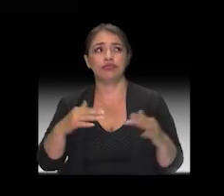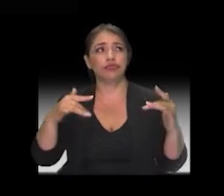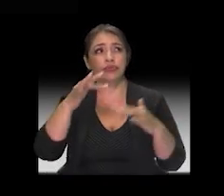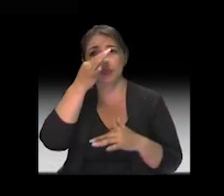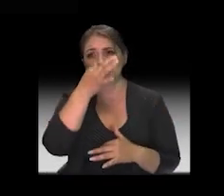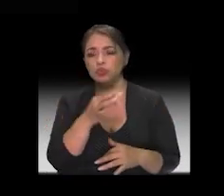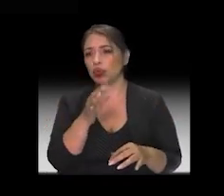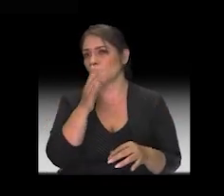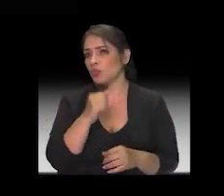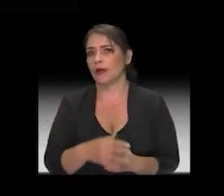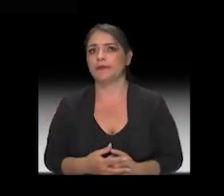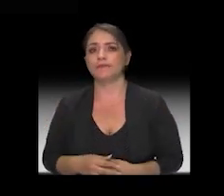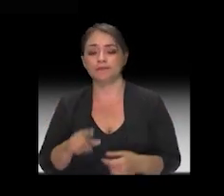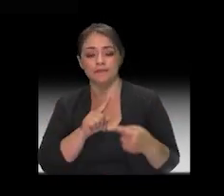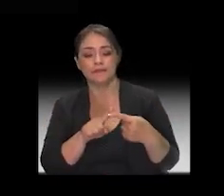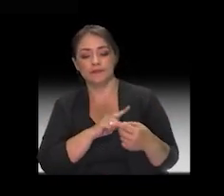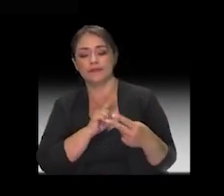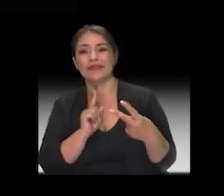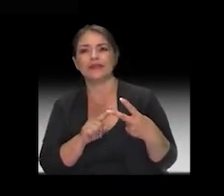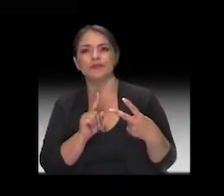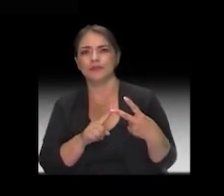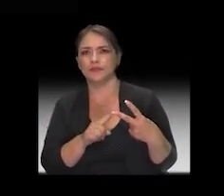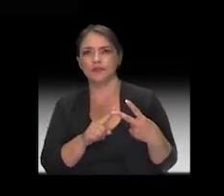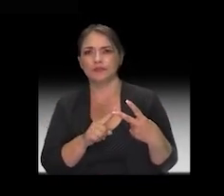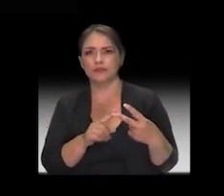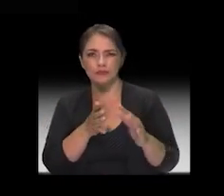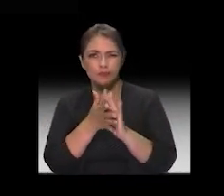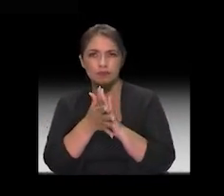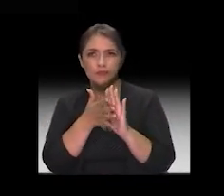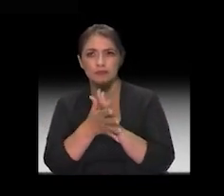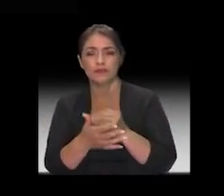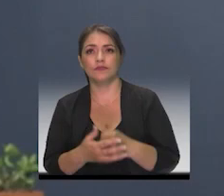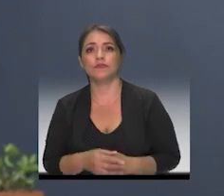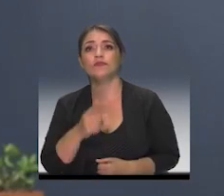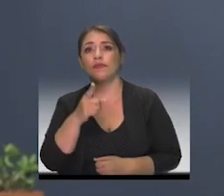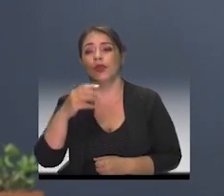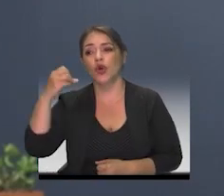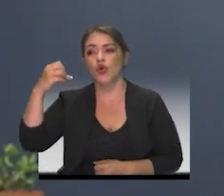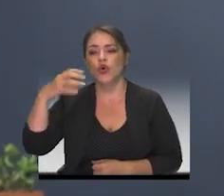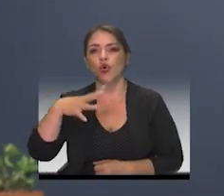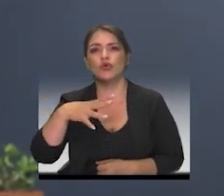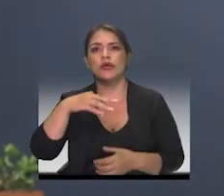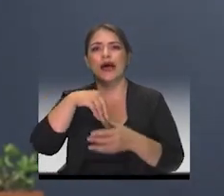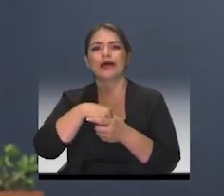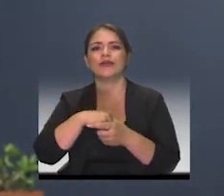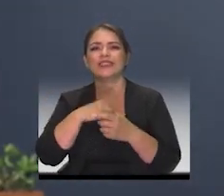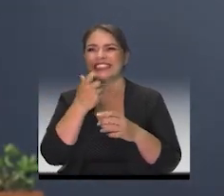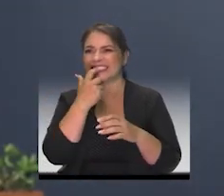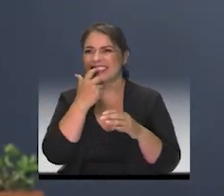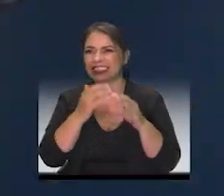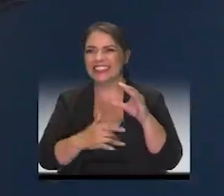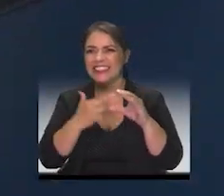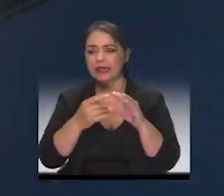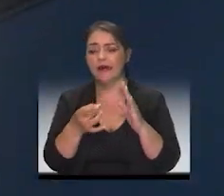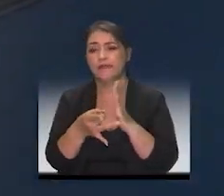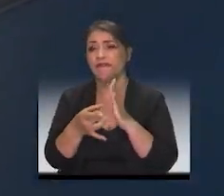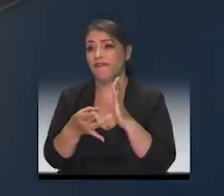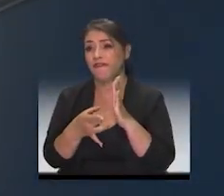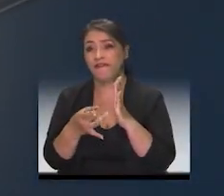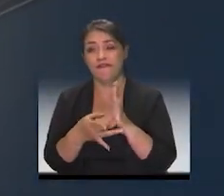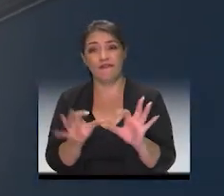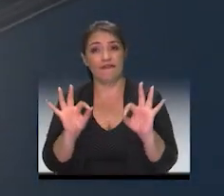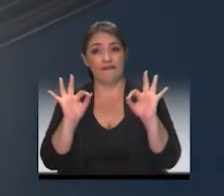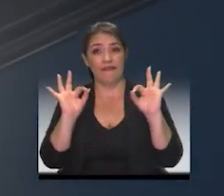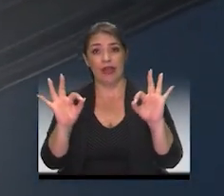CO2, ¿sí? Y lo otro, como les hablé anteriormente, las luminarias están fabricadas con materiales de alta resistencia.